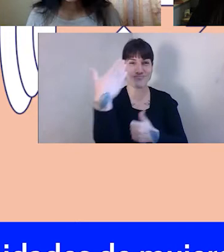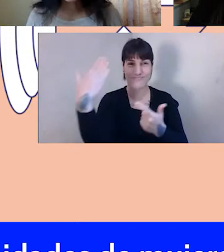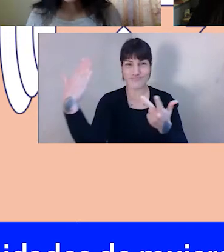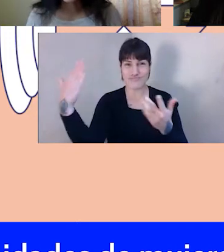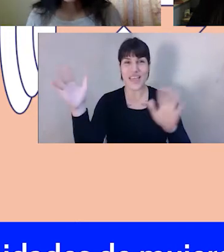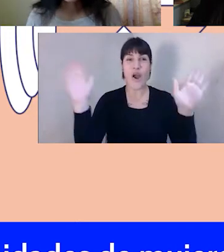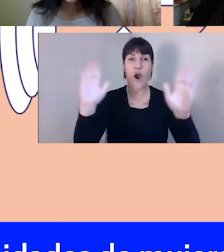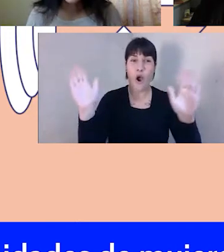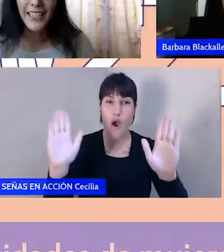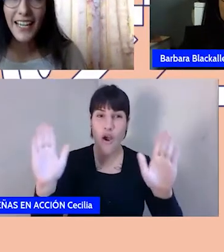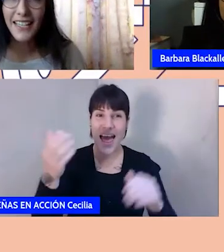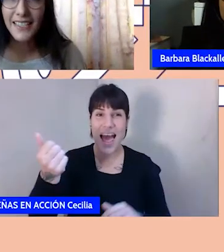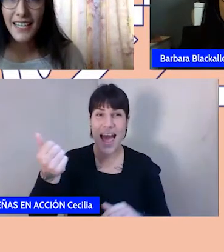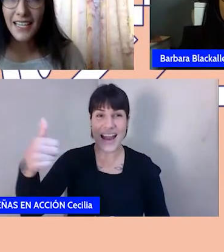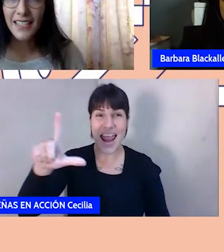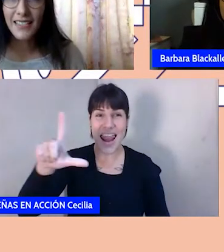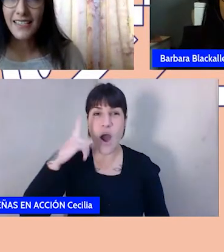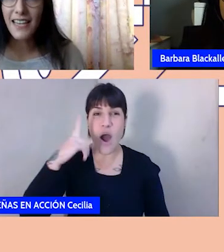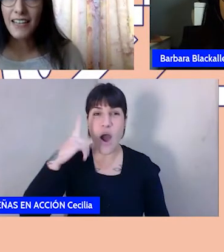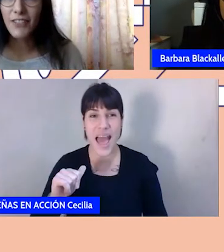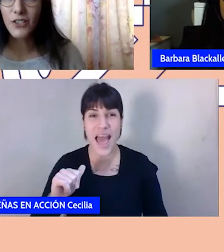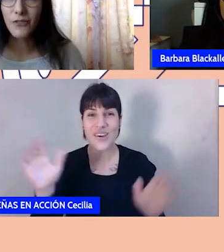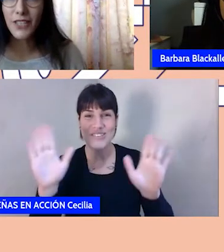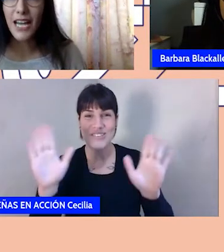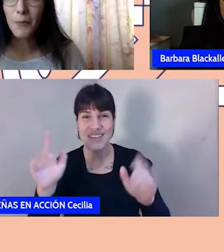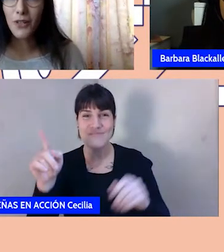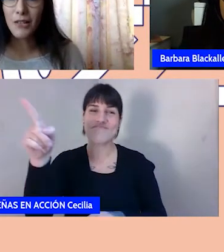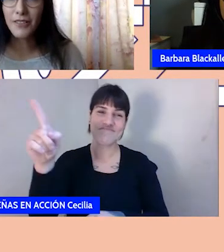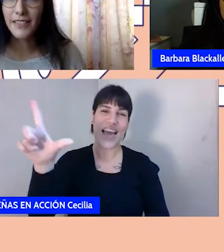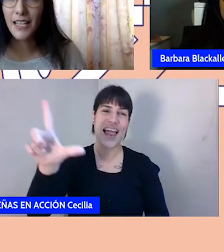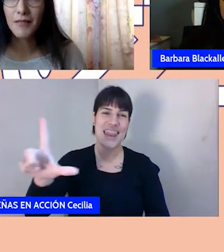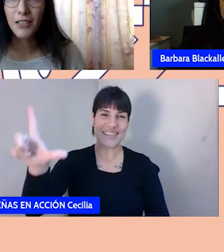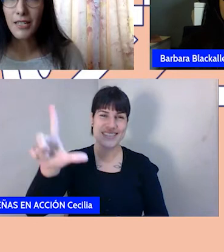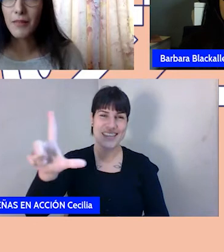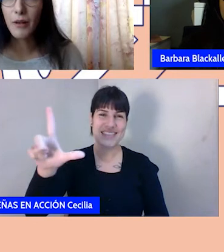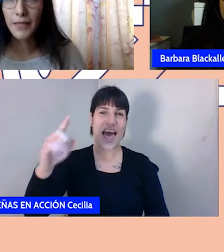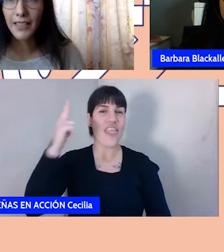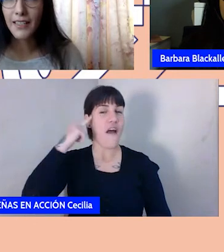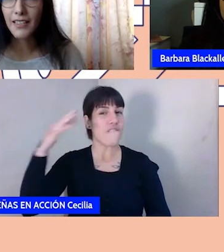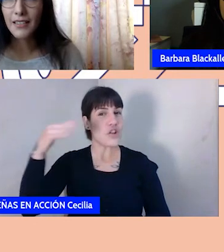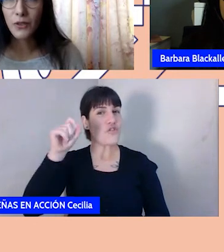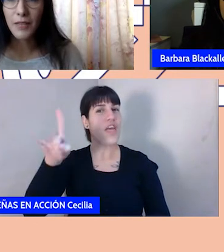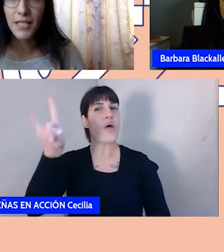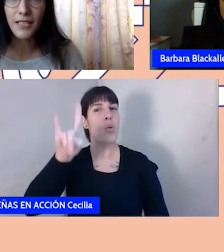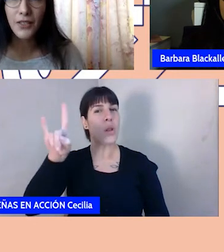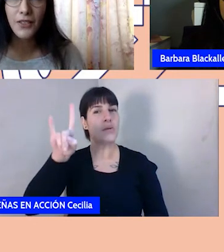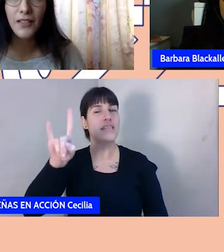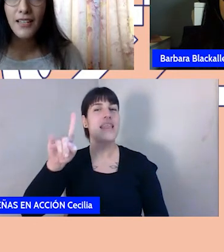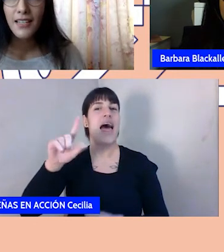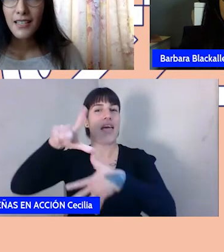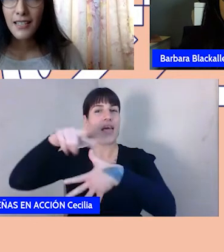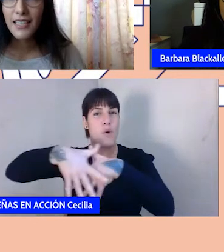hola, Ana Laura Lozano. Bueno, ella es licenciada en filosofía por la Universidad Iberoamericana de la Ciudad de